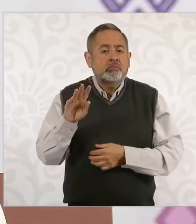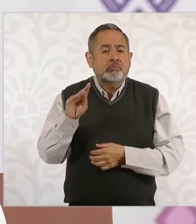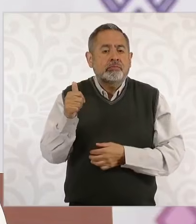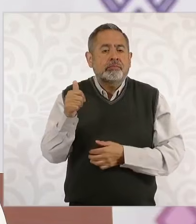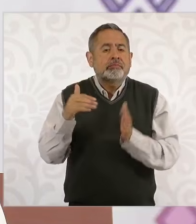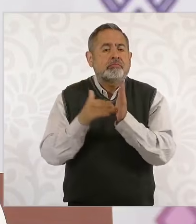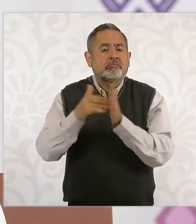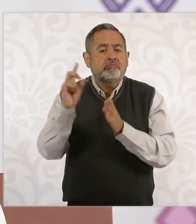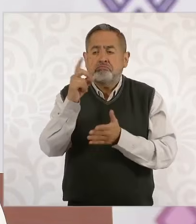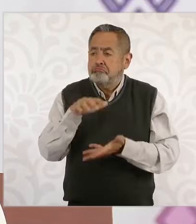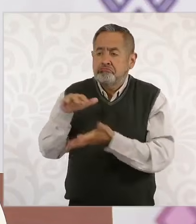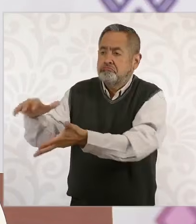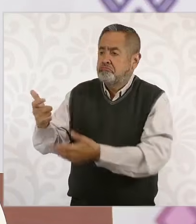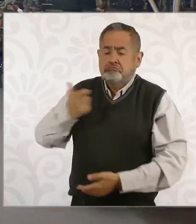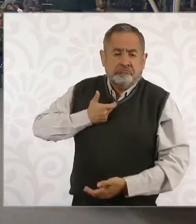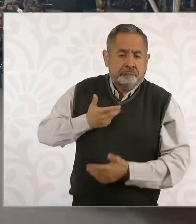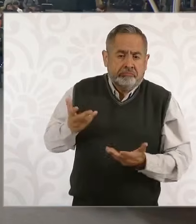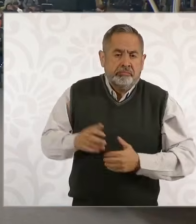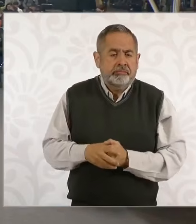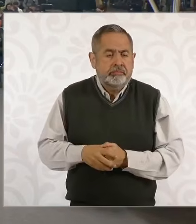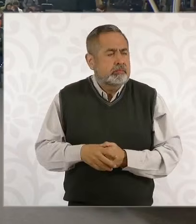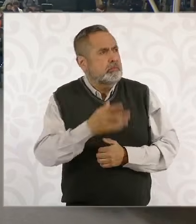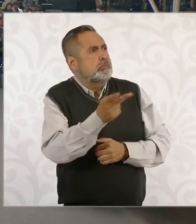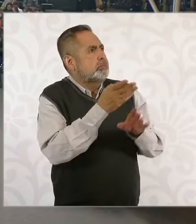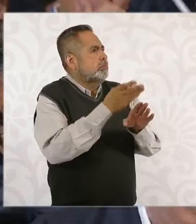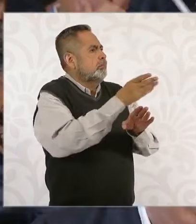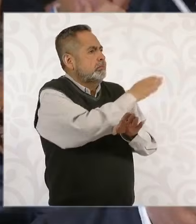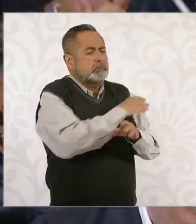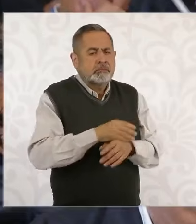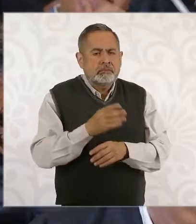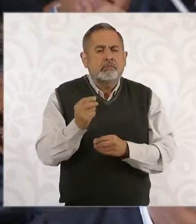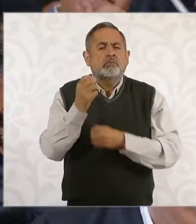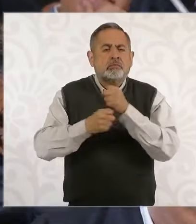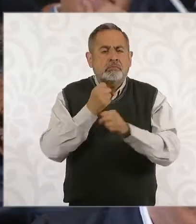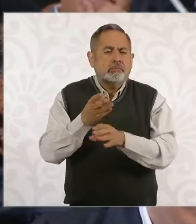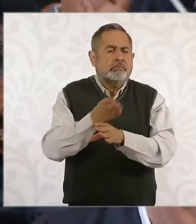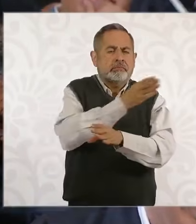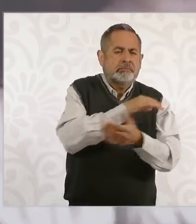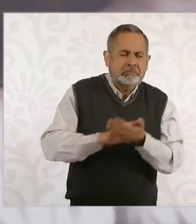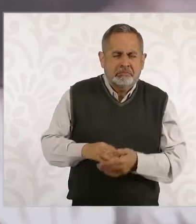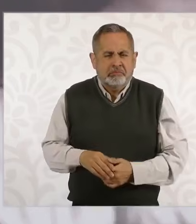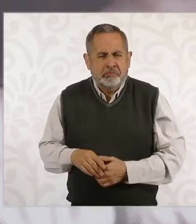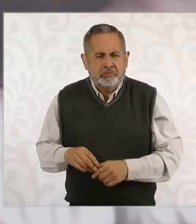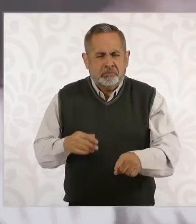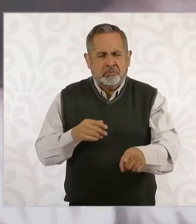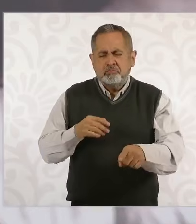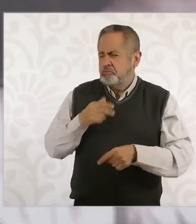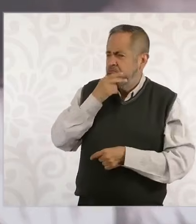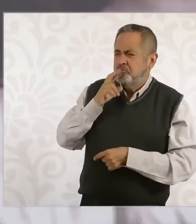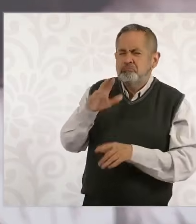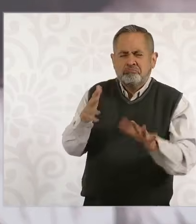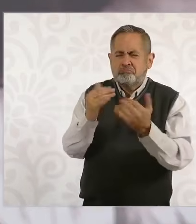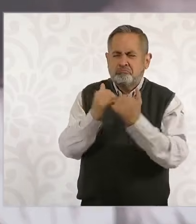millones de dólares. Y de los años anteriores, usted dice que tienen un contrato abierto, ¿cuánto ha sido en los últimos? Del mismo orden. No ha